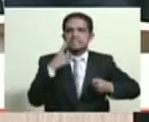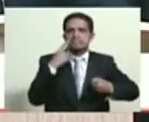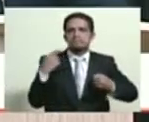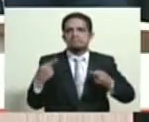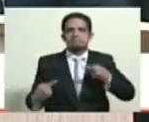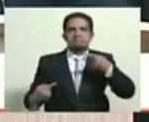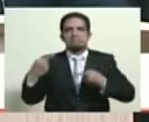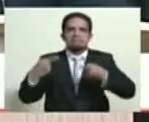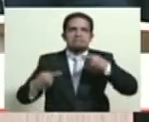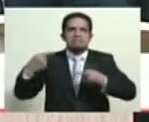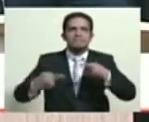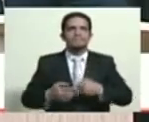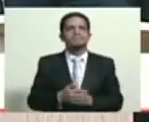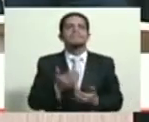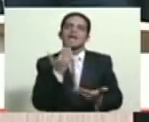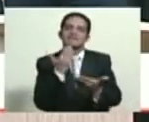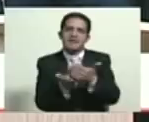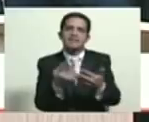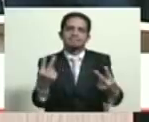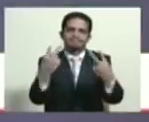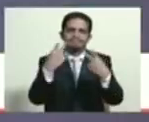terquedad. Muchísimas gracias.